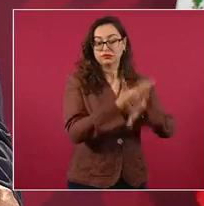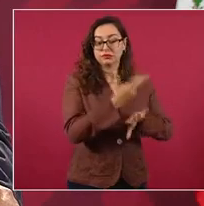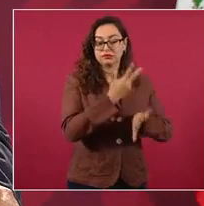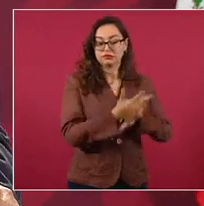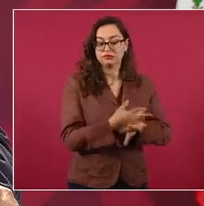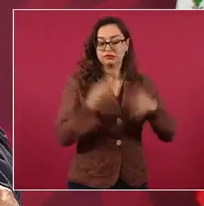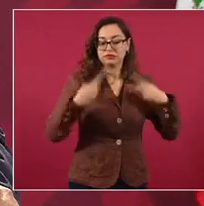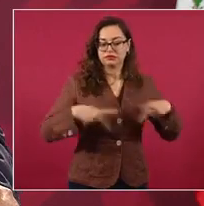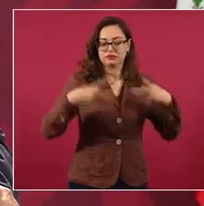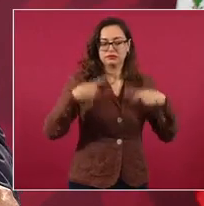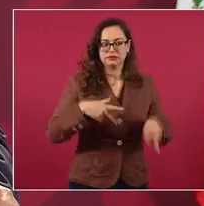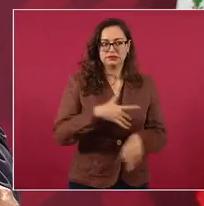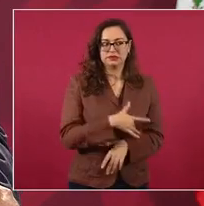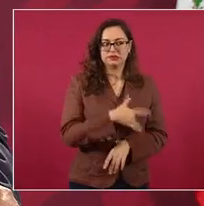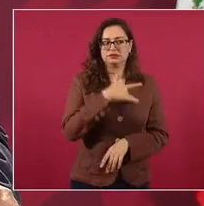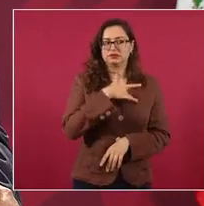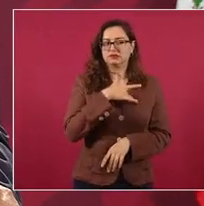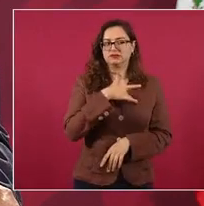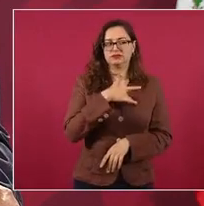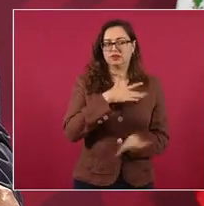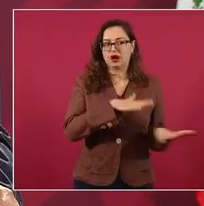decidiendo vivir en México.